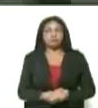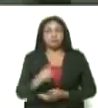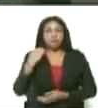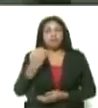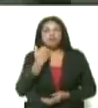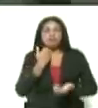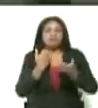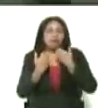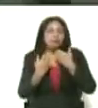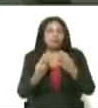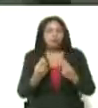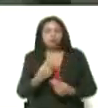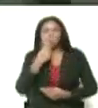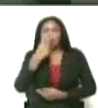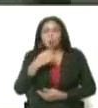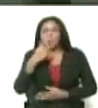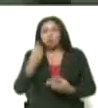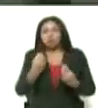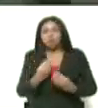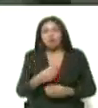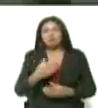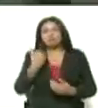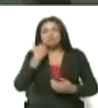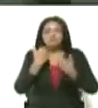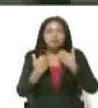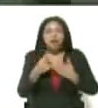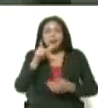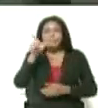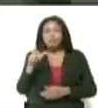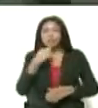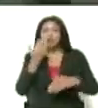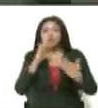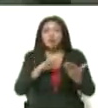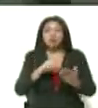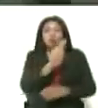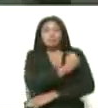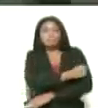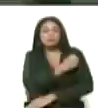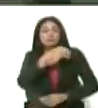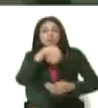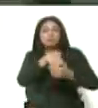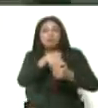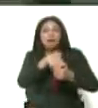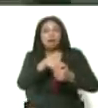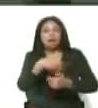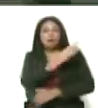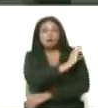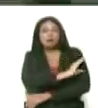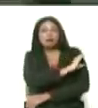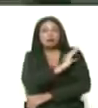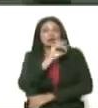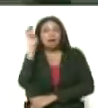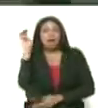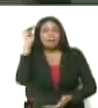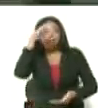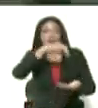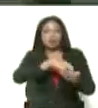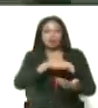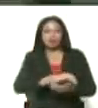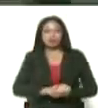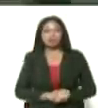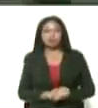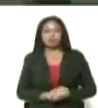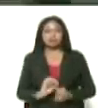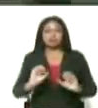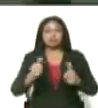enfermedades respiratorias. Esta persona estuvo hospitalizada en una clínica en Maracay,